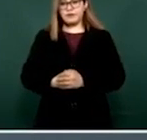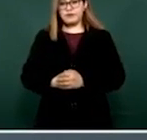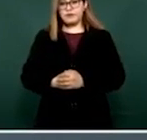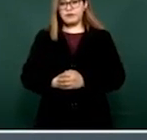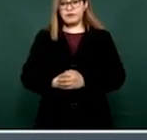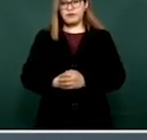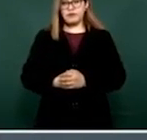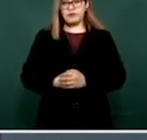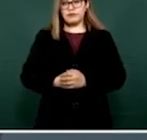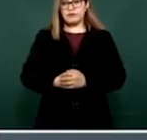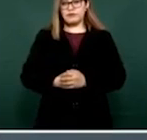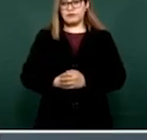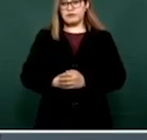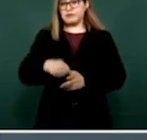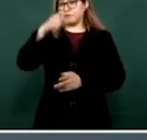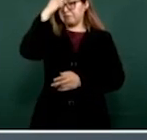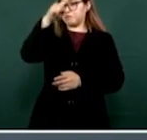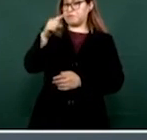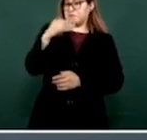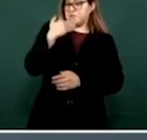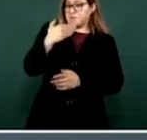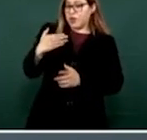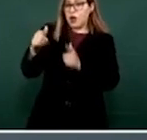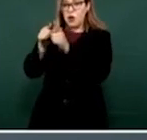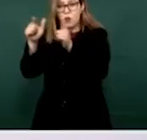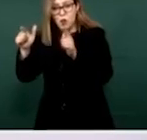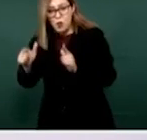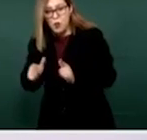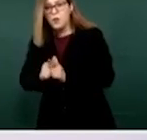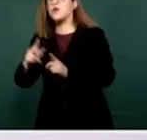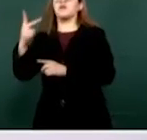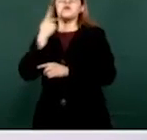en favor de partidos o candidatos